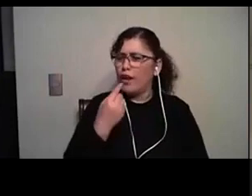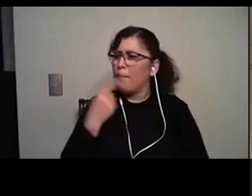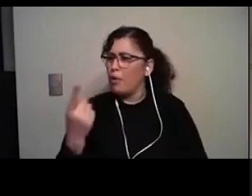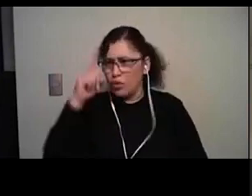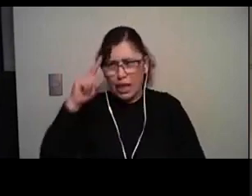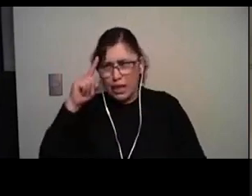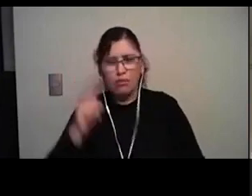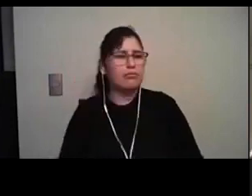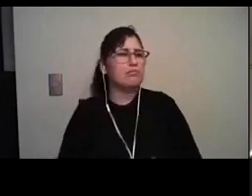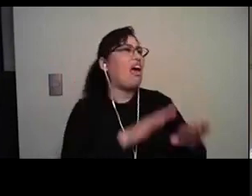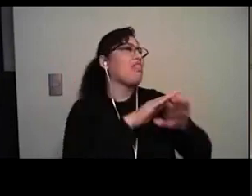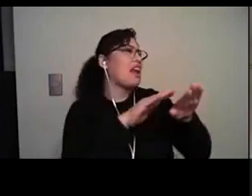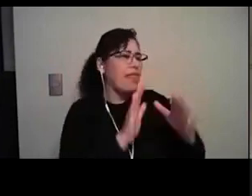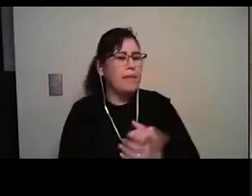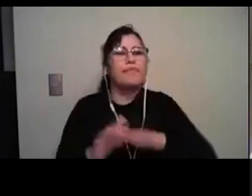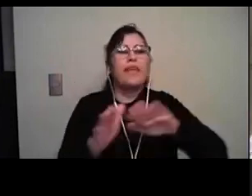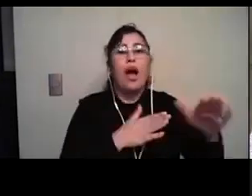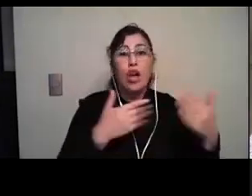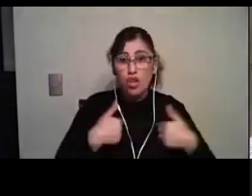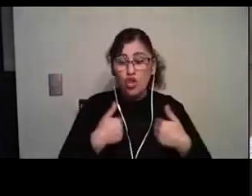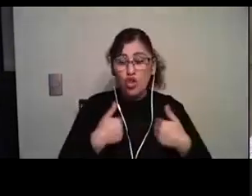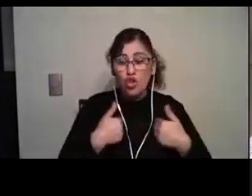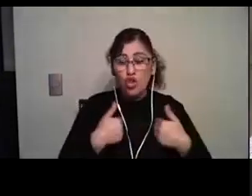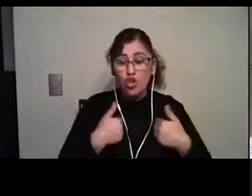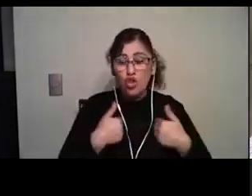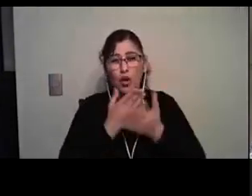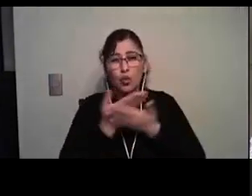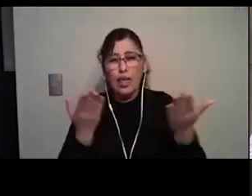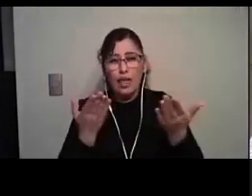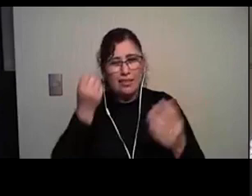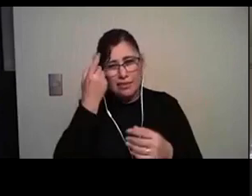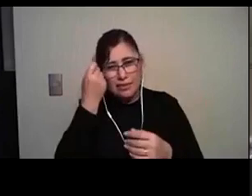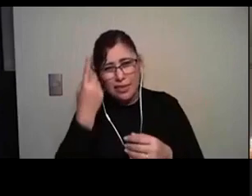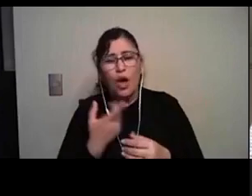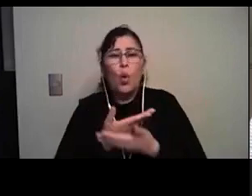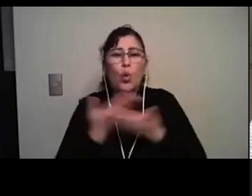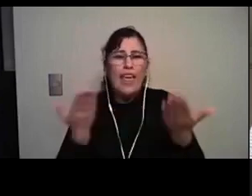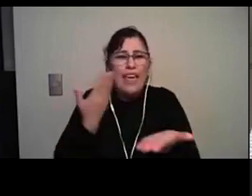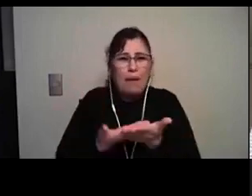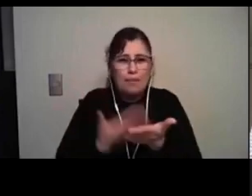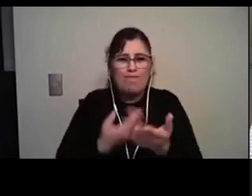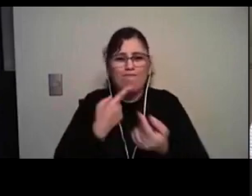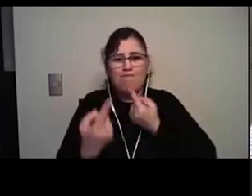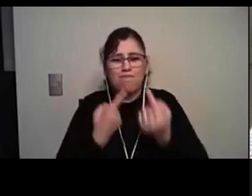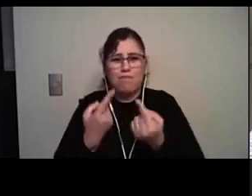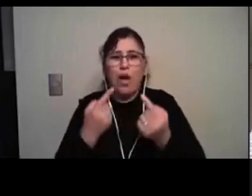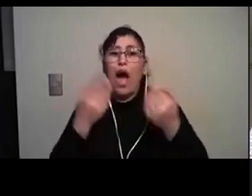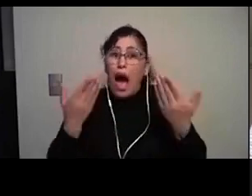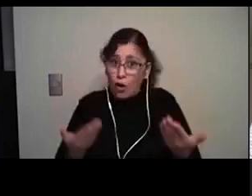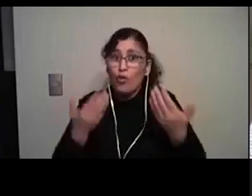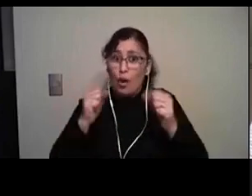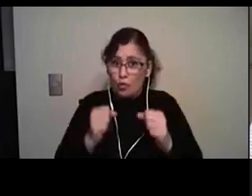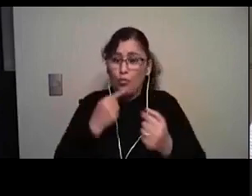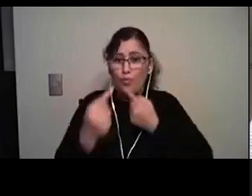nada. Me interesa que se aclaren estas dudas porque es la instancia que ustedes tienen para poder preguntar.